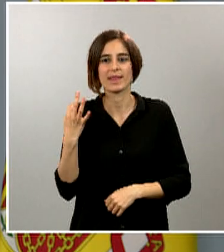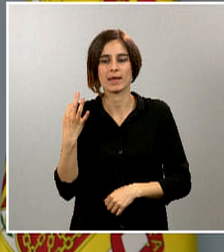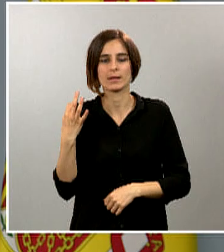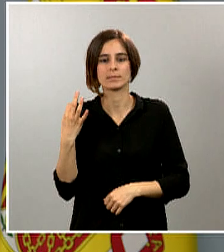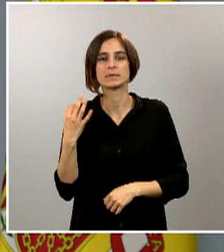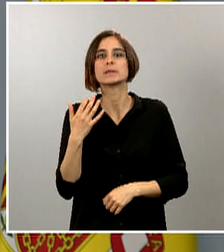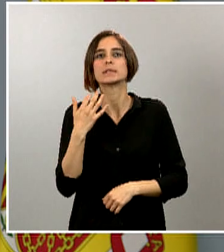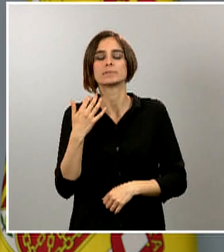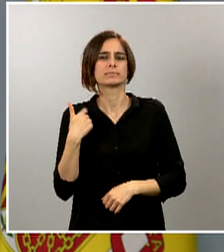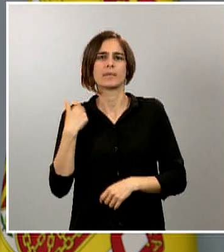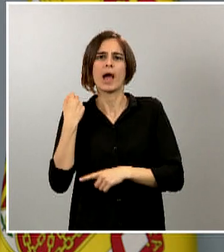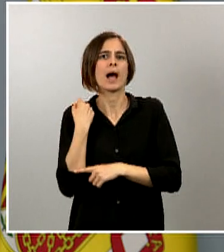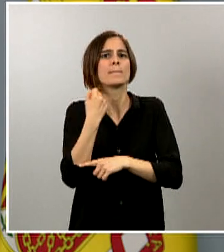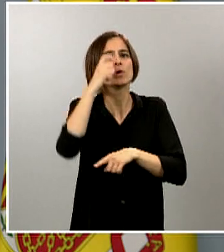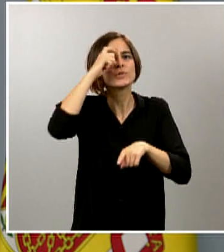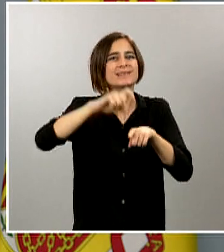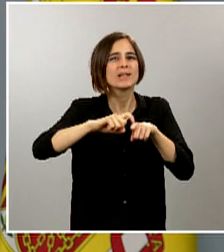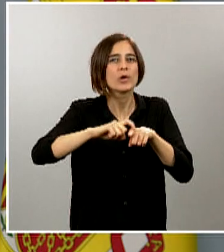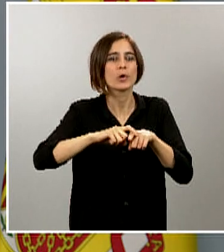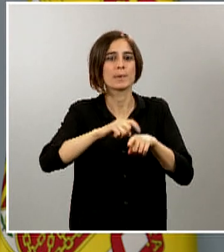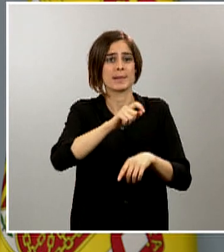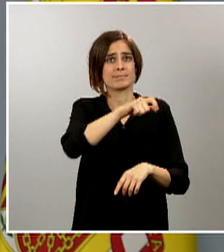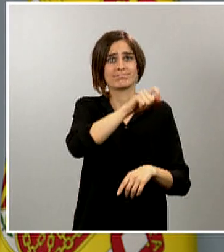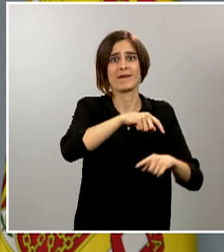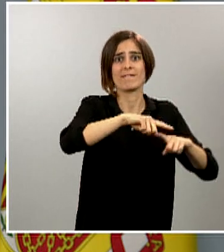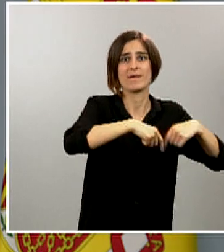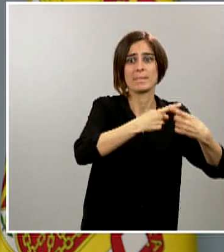psicológico a los familiares que tienen a otros